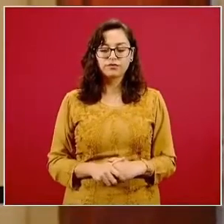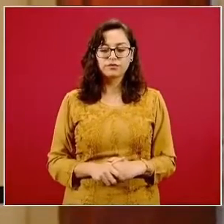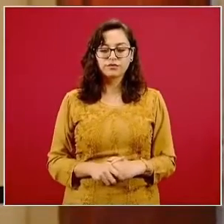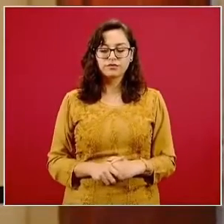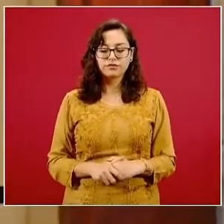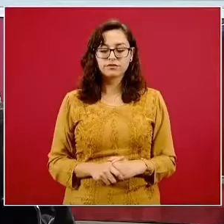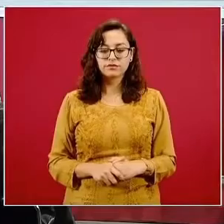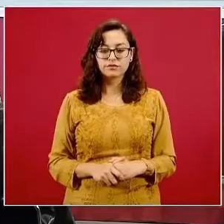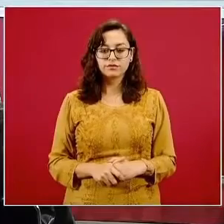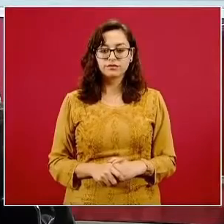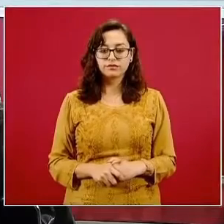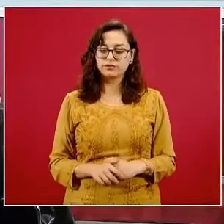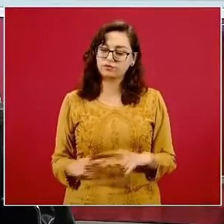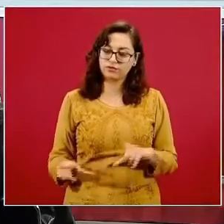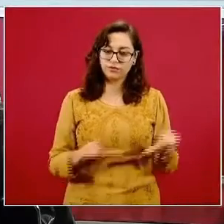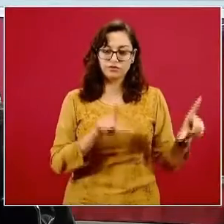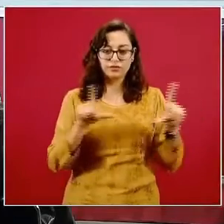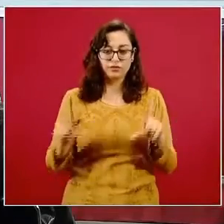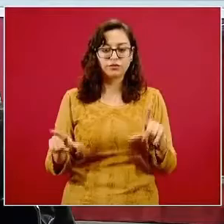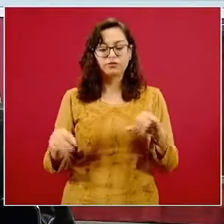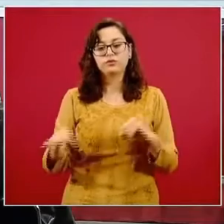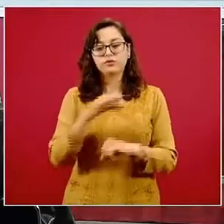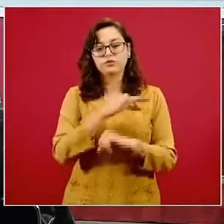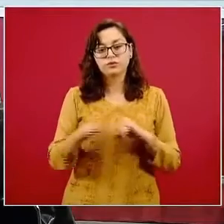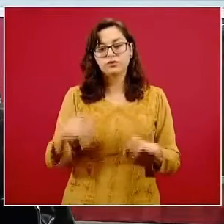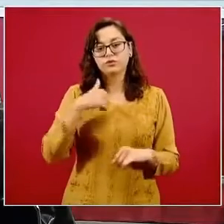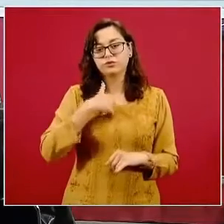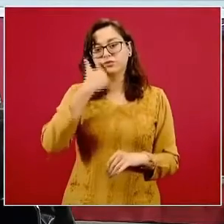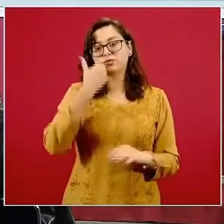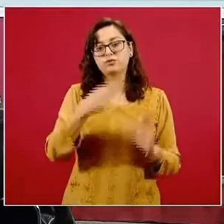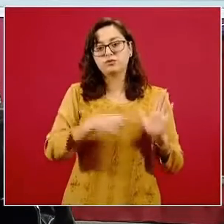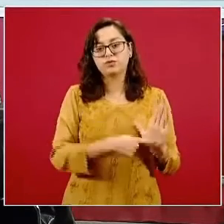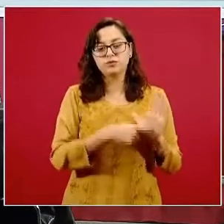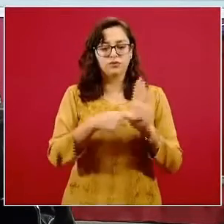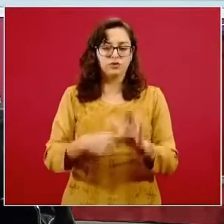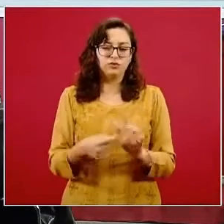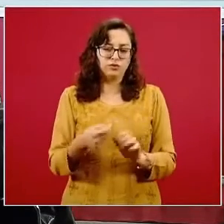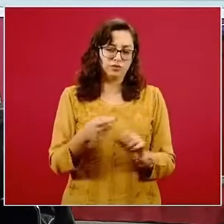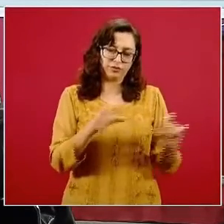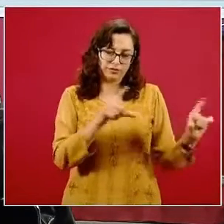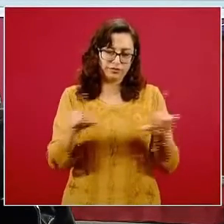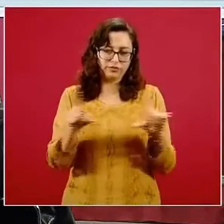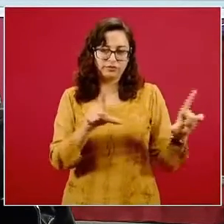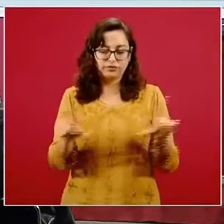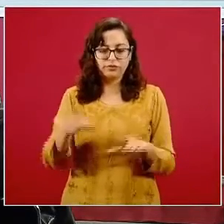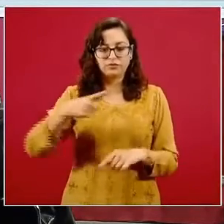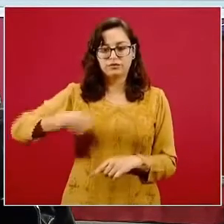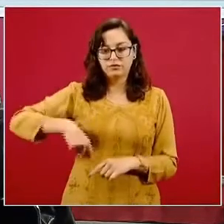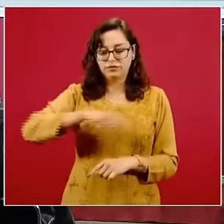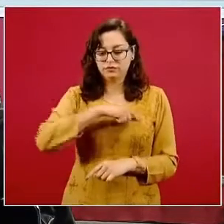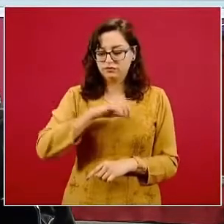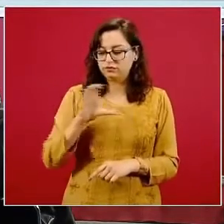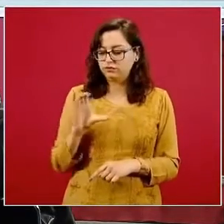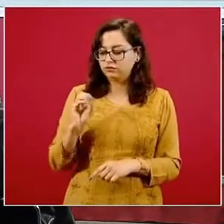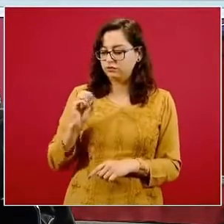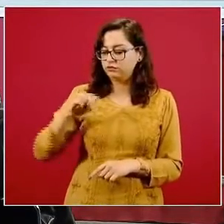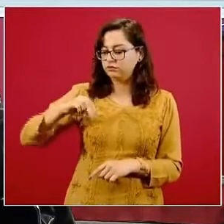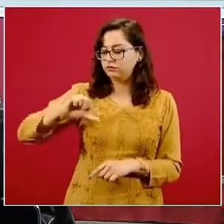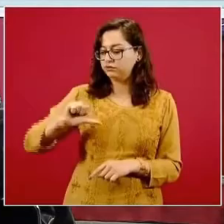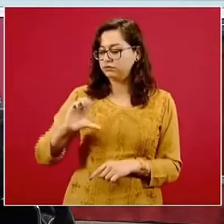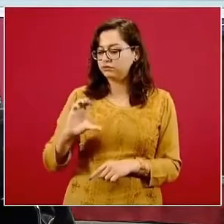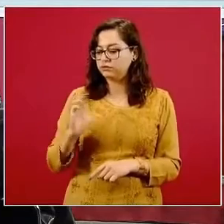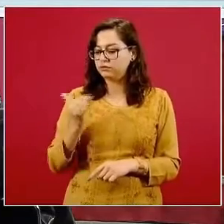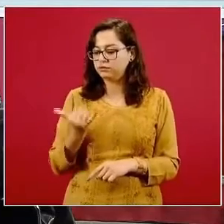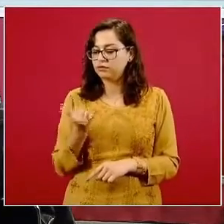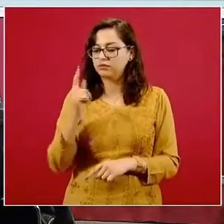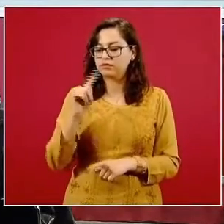Y ya vamos terminando. Quisiera cerrar con 2 transparencias diciéndoles cómo desde CONACYT y en articulación muy estrecha